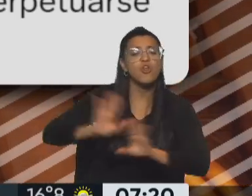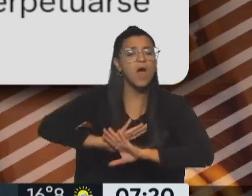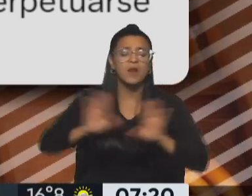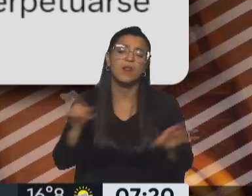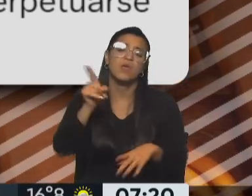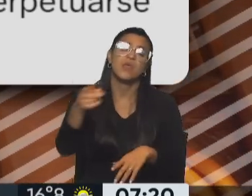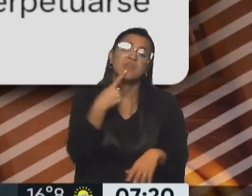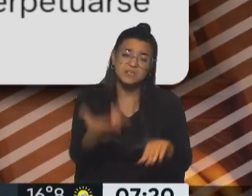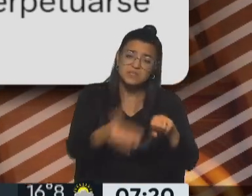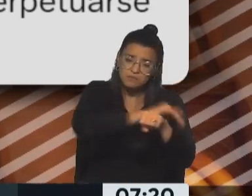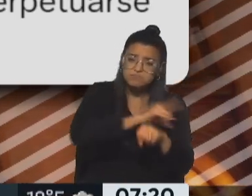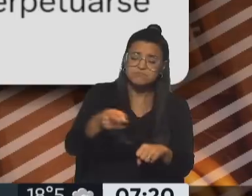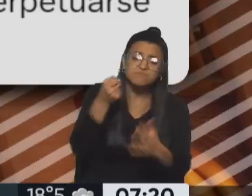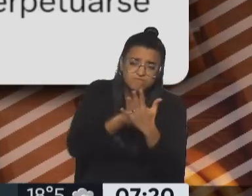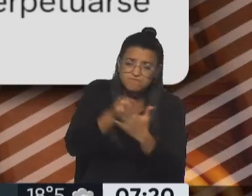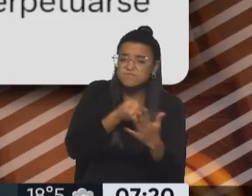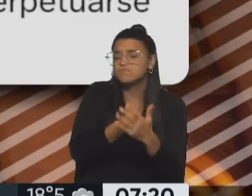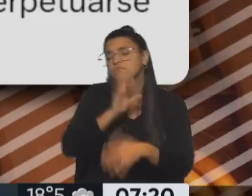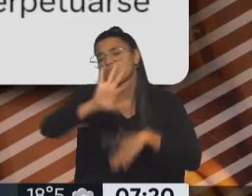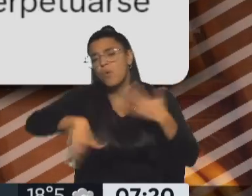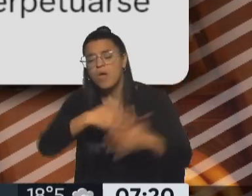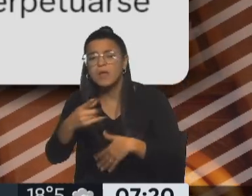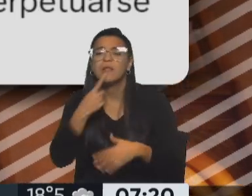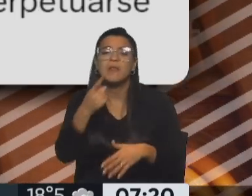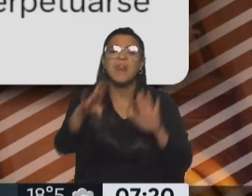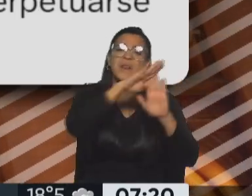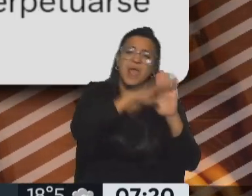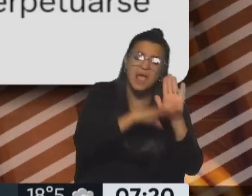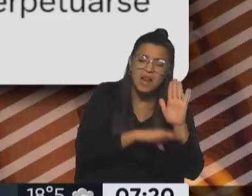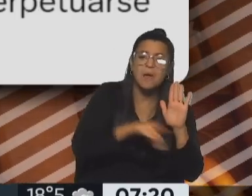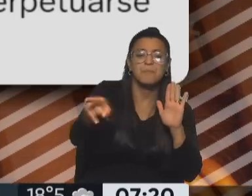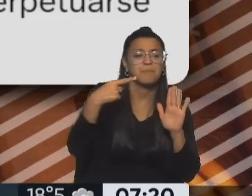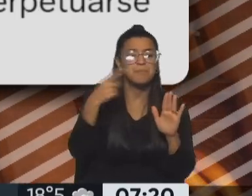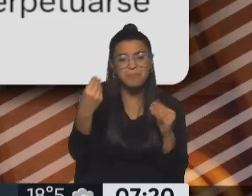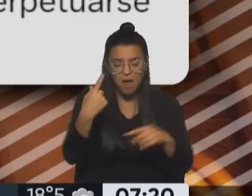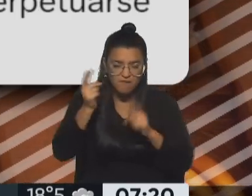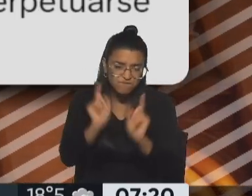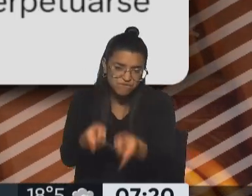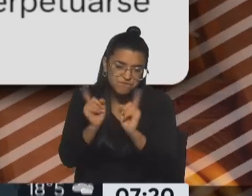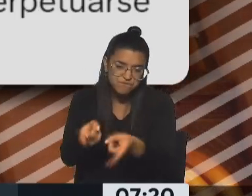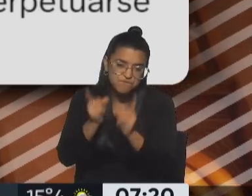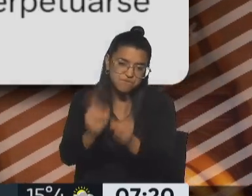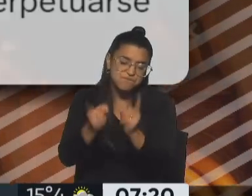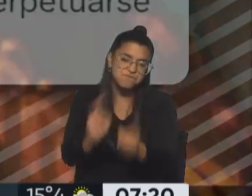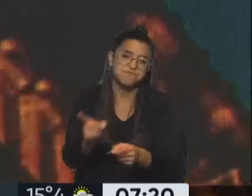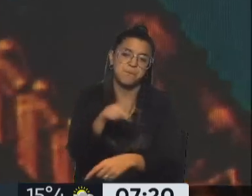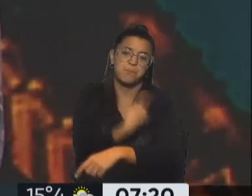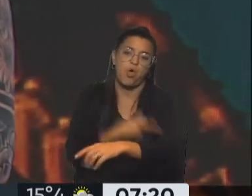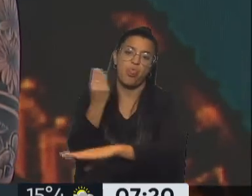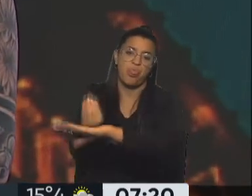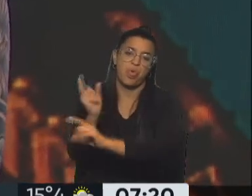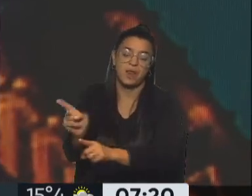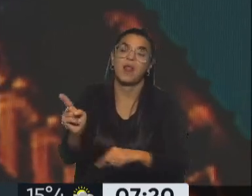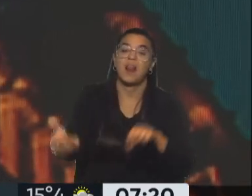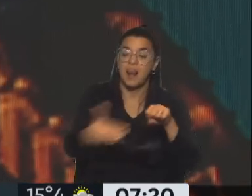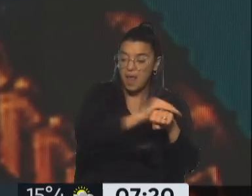dice Larreta, los intentos de violentar las reglas electorales provinciales para perpetuarse en el poder. Horacio Rodríguez